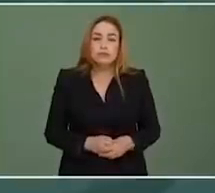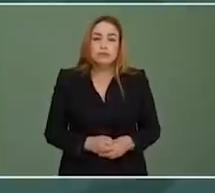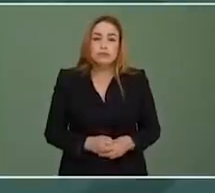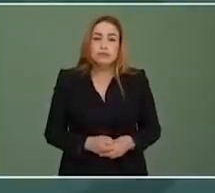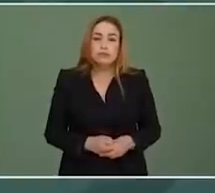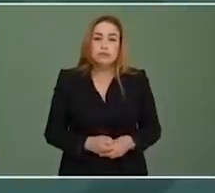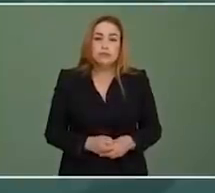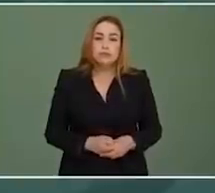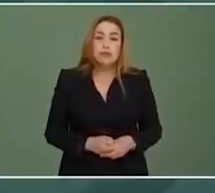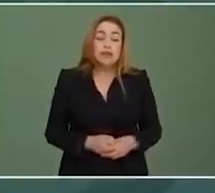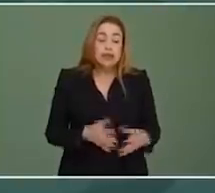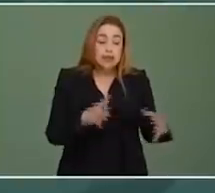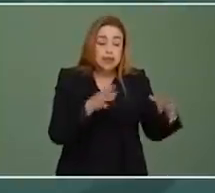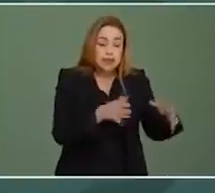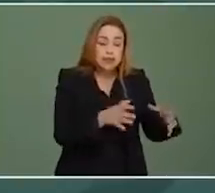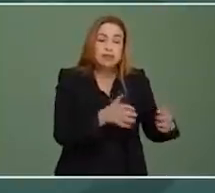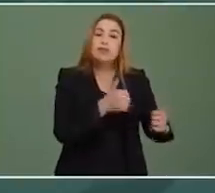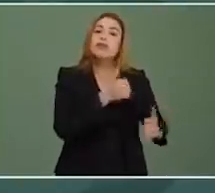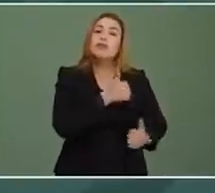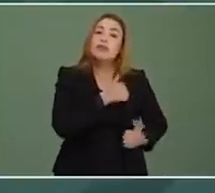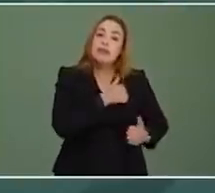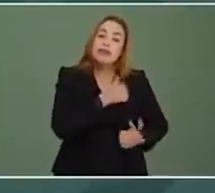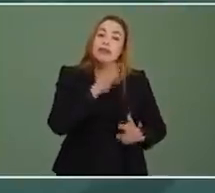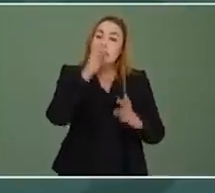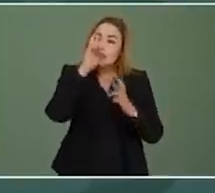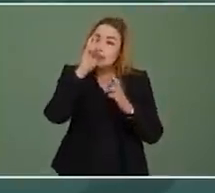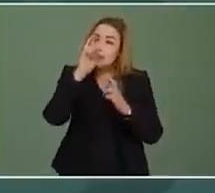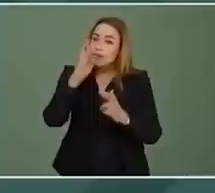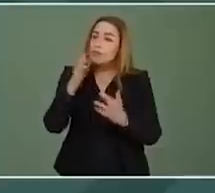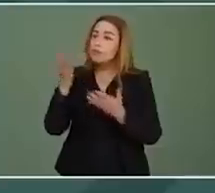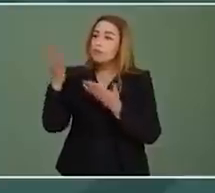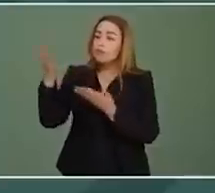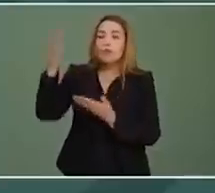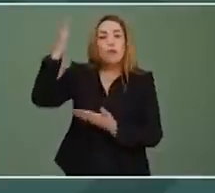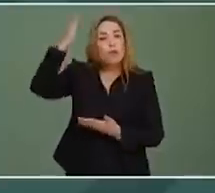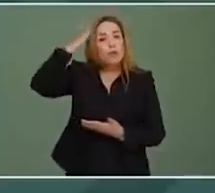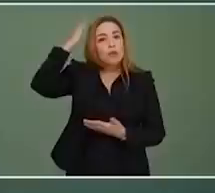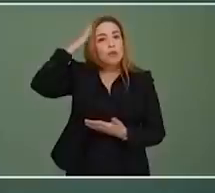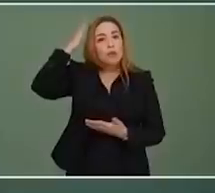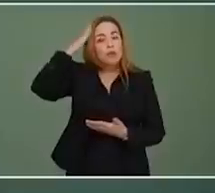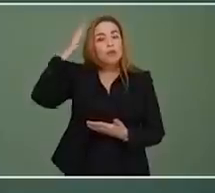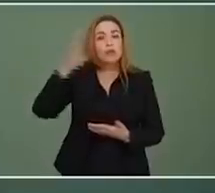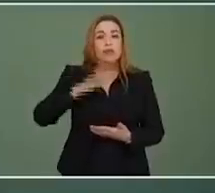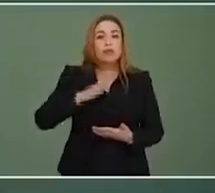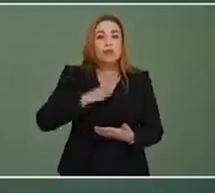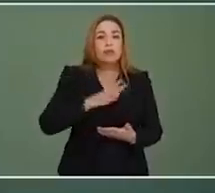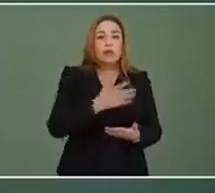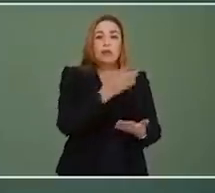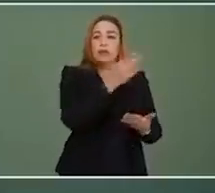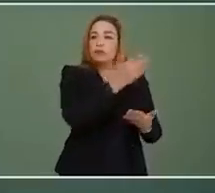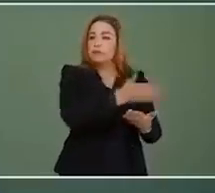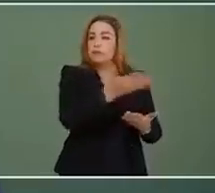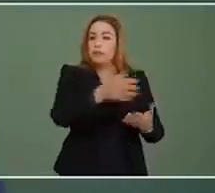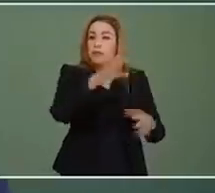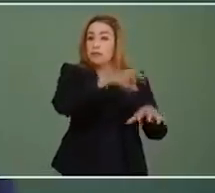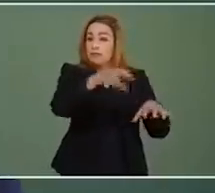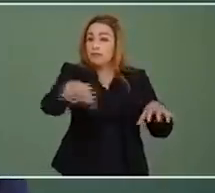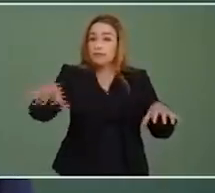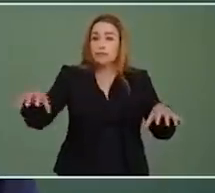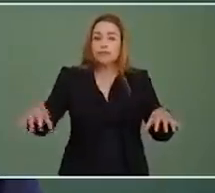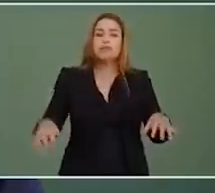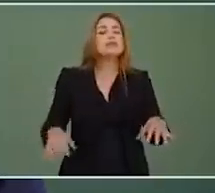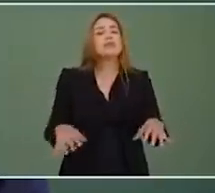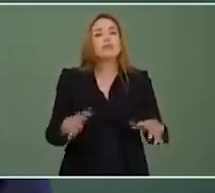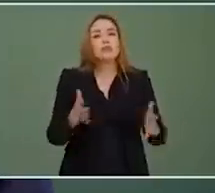es un ejército respetuoso de la autoridad civil es un ejército leal al pueblo es un